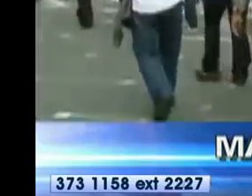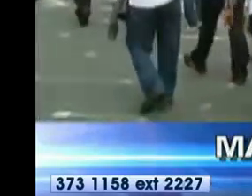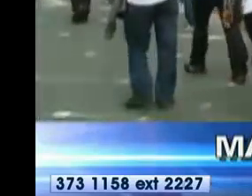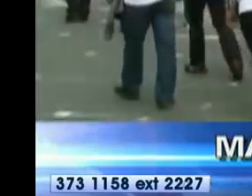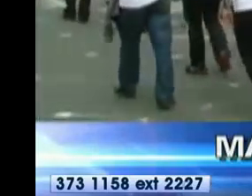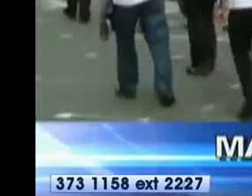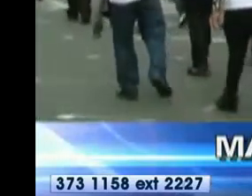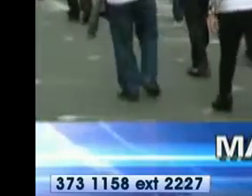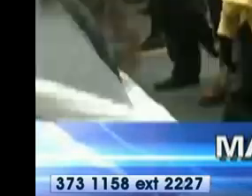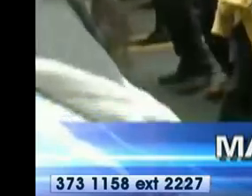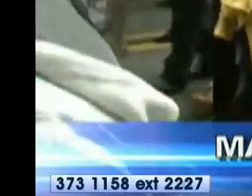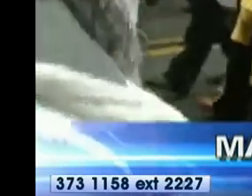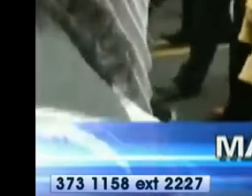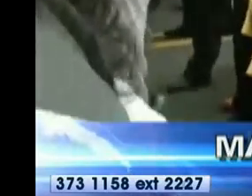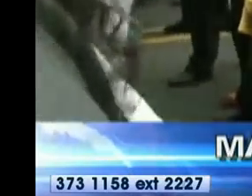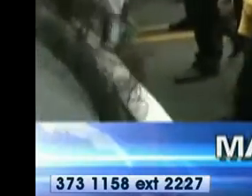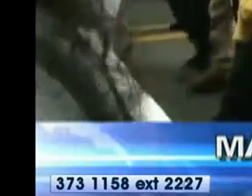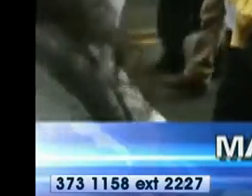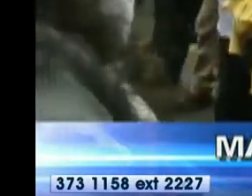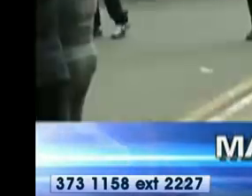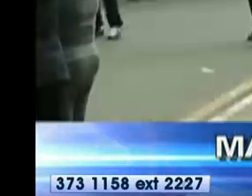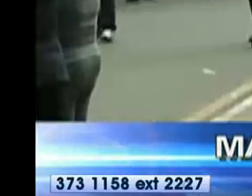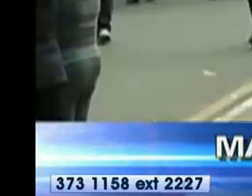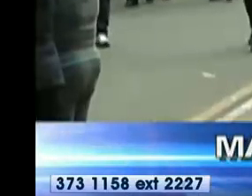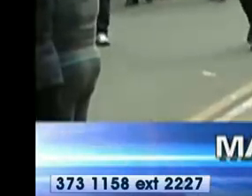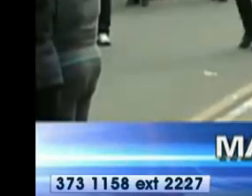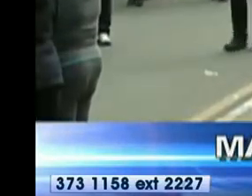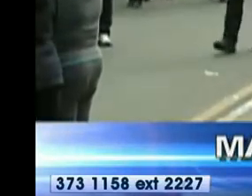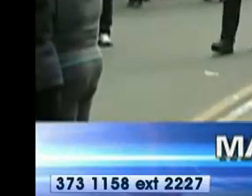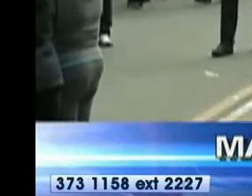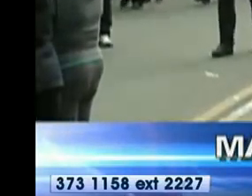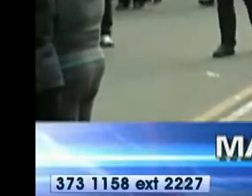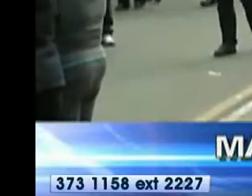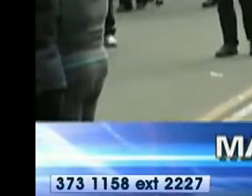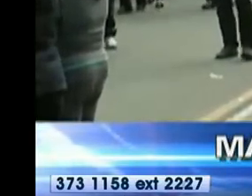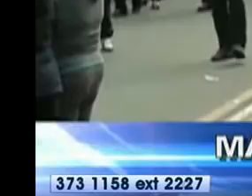marcharon exigiendo seguridad.